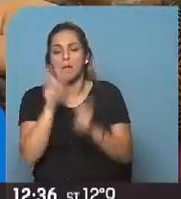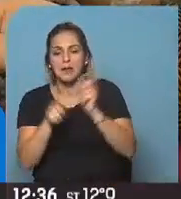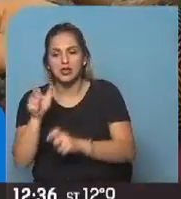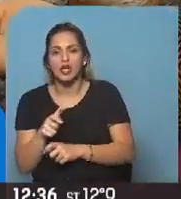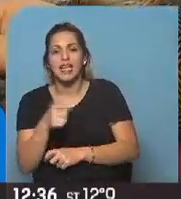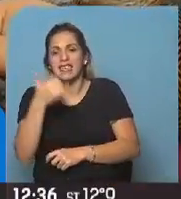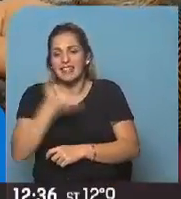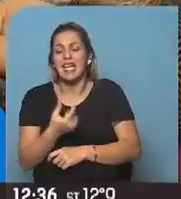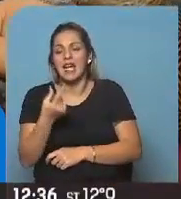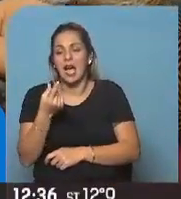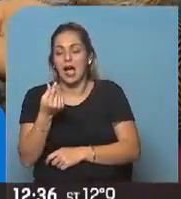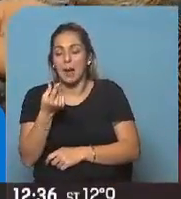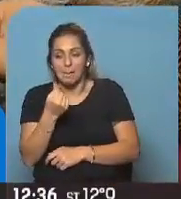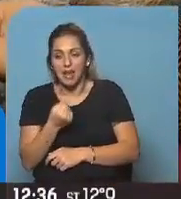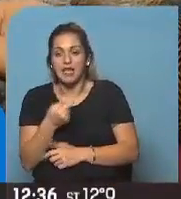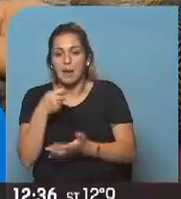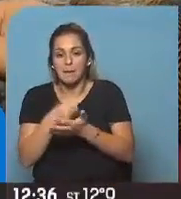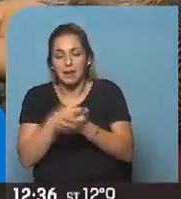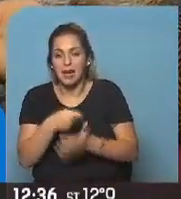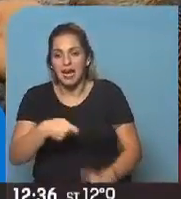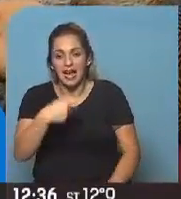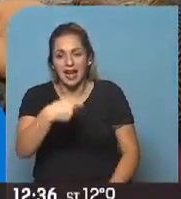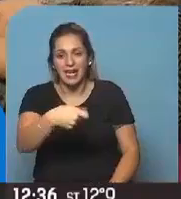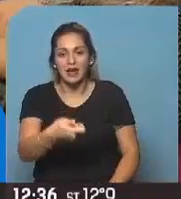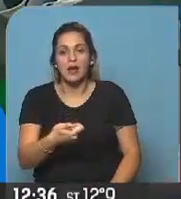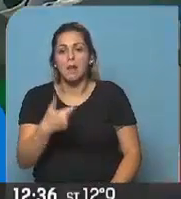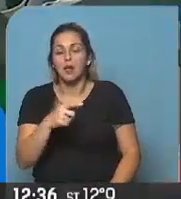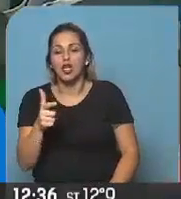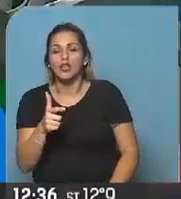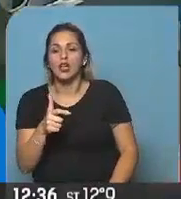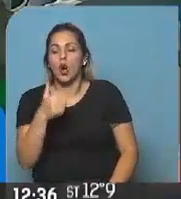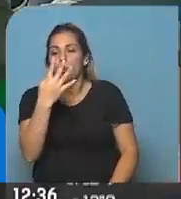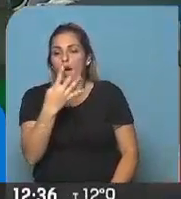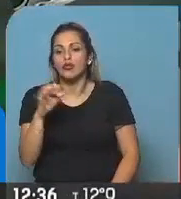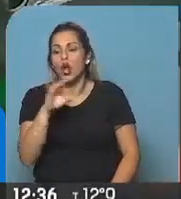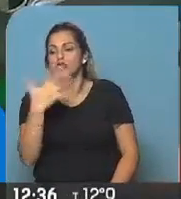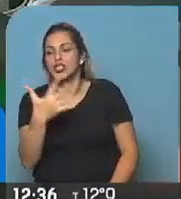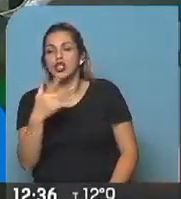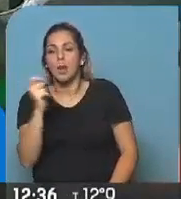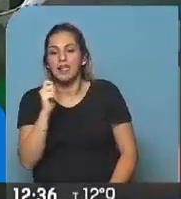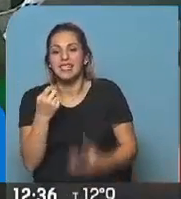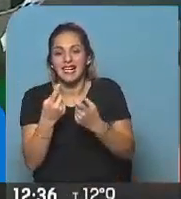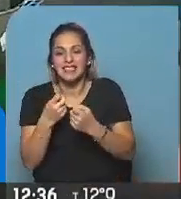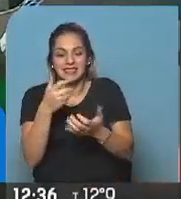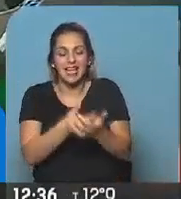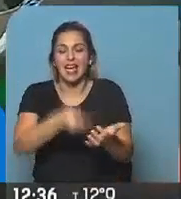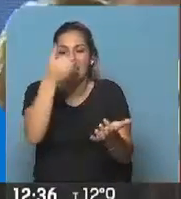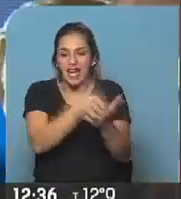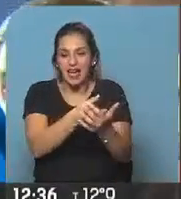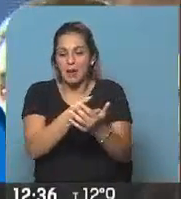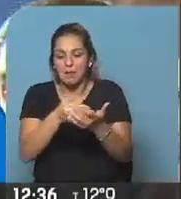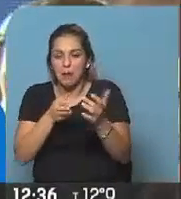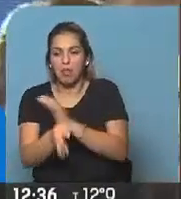tenga el dinero para pagar la cuota mensual, pero no tiene los 4 o 5 meses que se necesitan para entrar, o no tiene